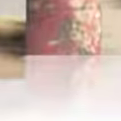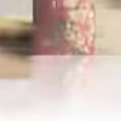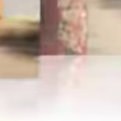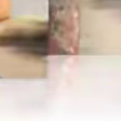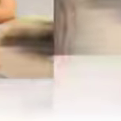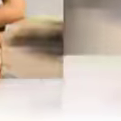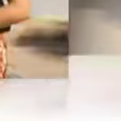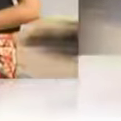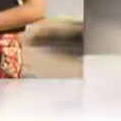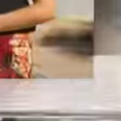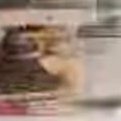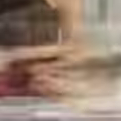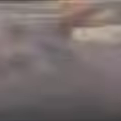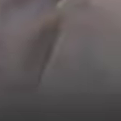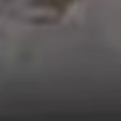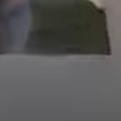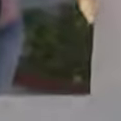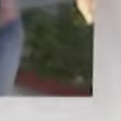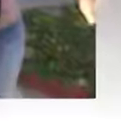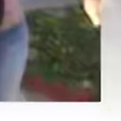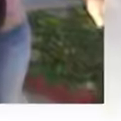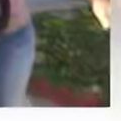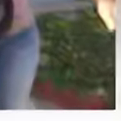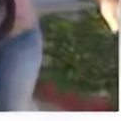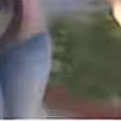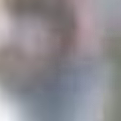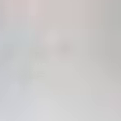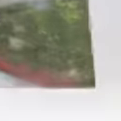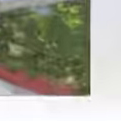mi corazón. Estoy hablando de nombre de una generación.